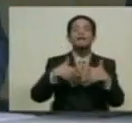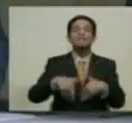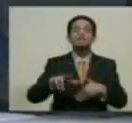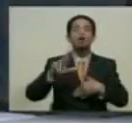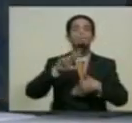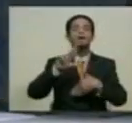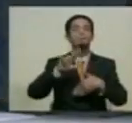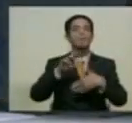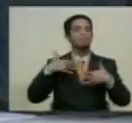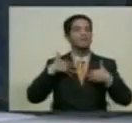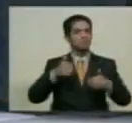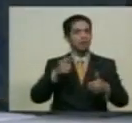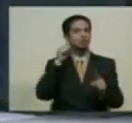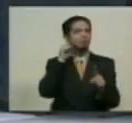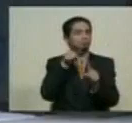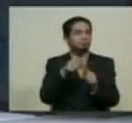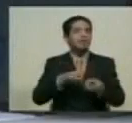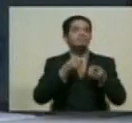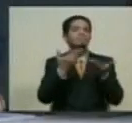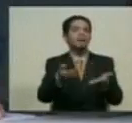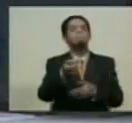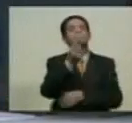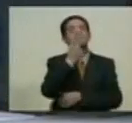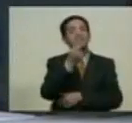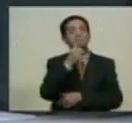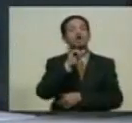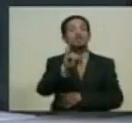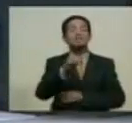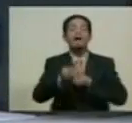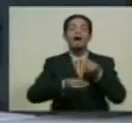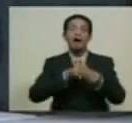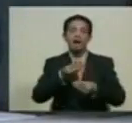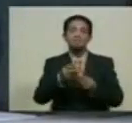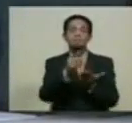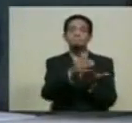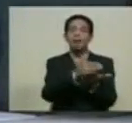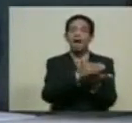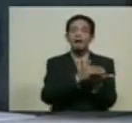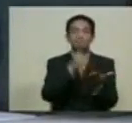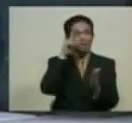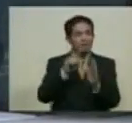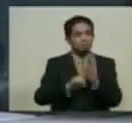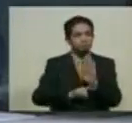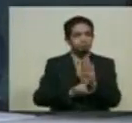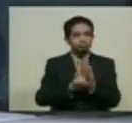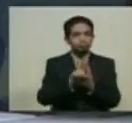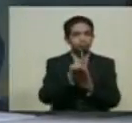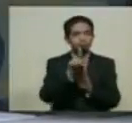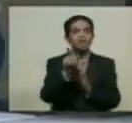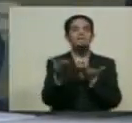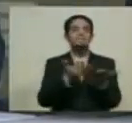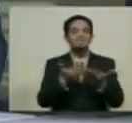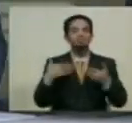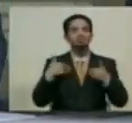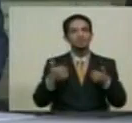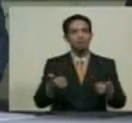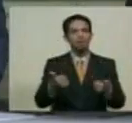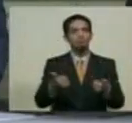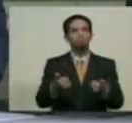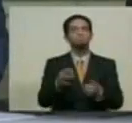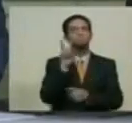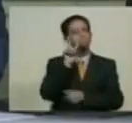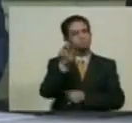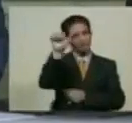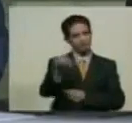la entrega de medicamentos y desarrollar mecanismos que mejoren servicios en los centros de salud en nuestra nación. Conozcamos los detalles en